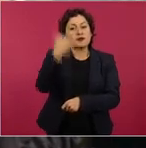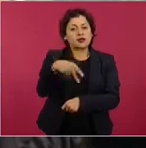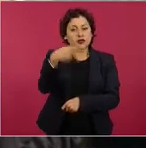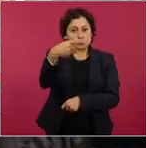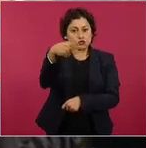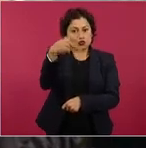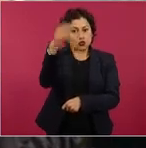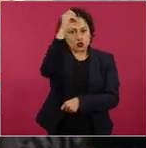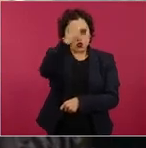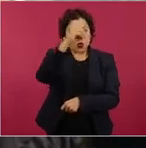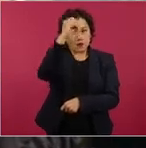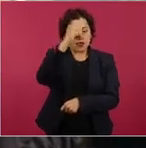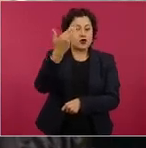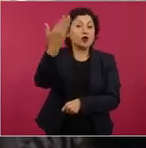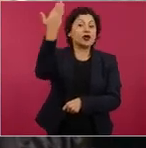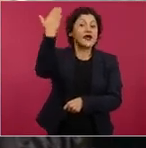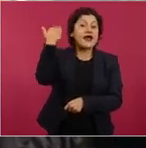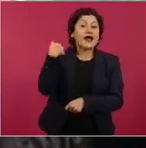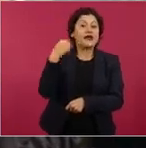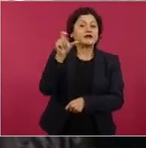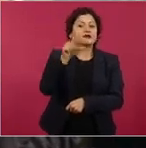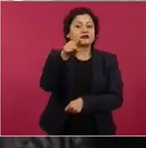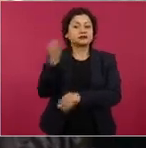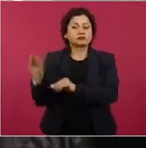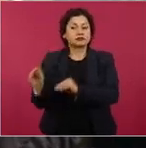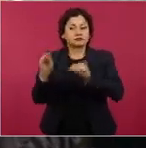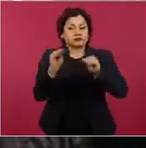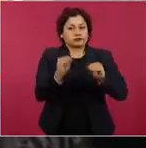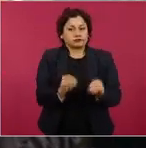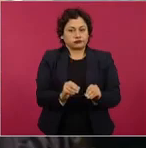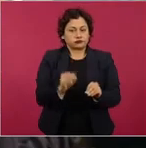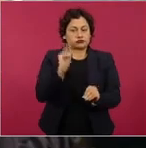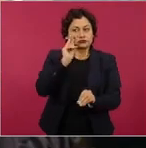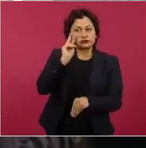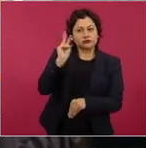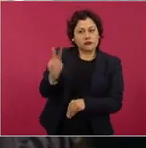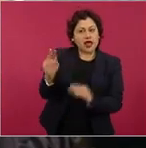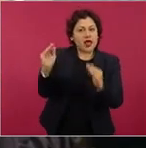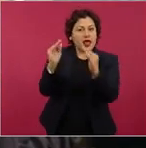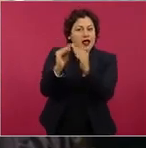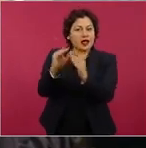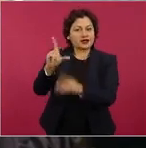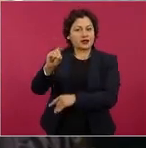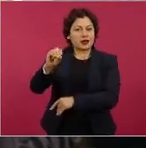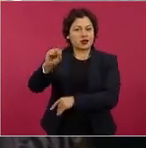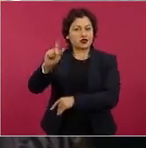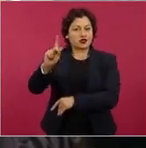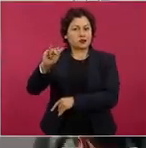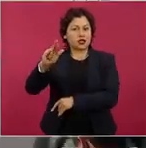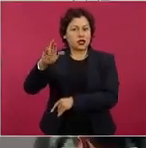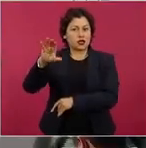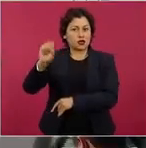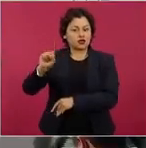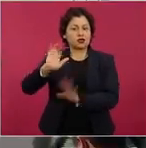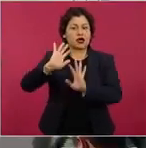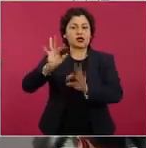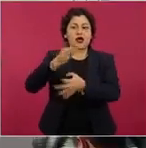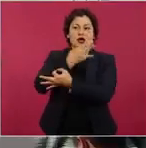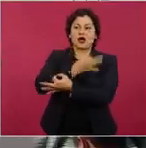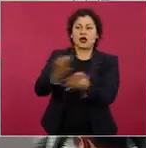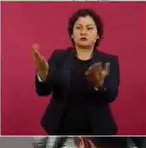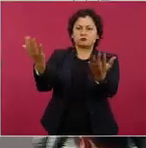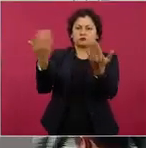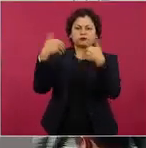arriba a la presidencia sobre abrir los pinos, abrir las puertas de los pinos para todos los mexicanos. Gracias.